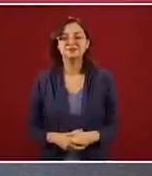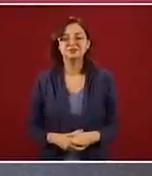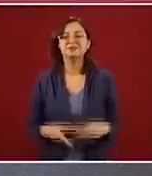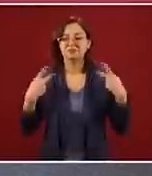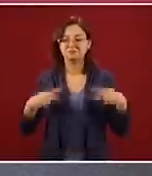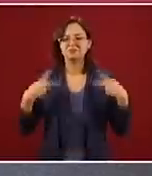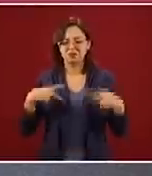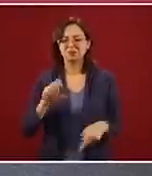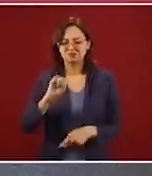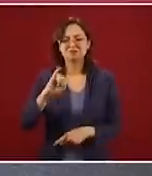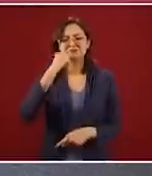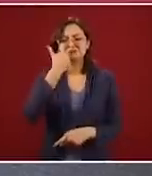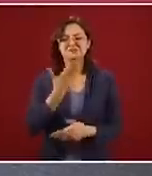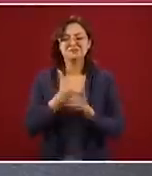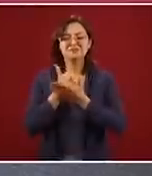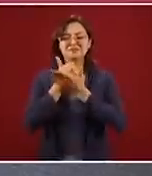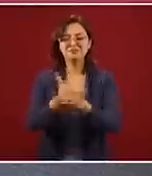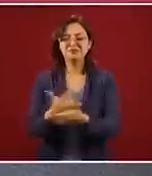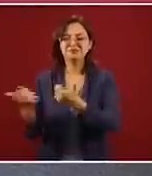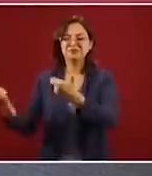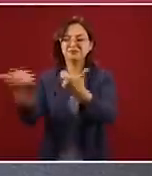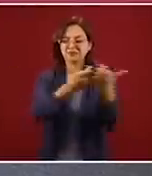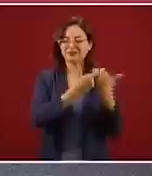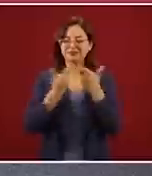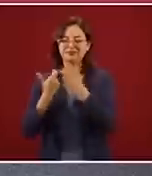gente quiere ayudar, quiere cooperar.